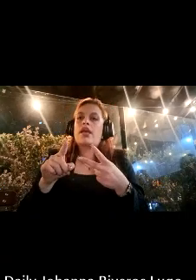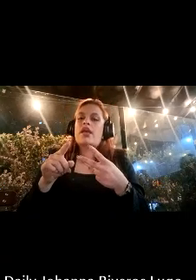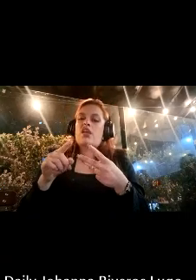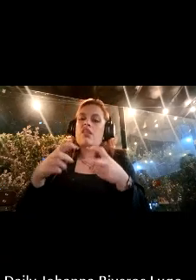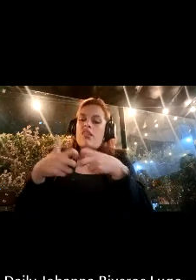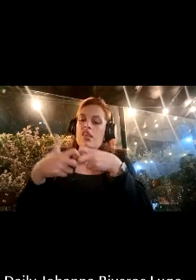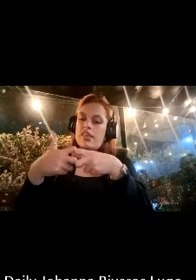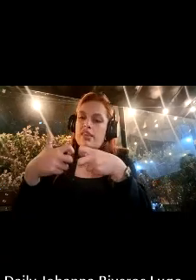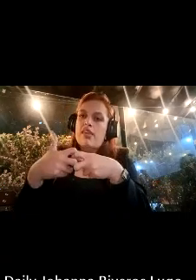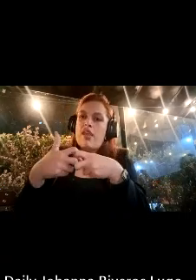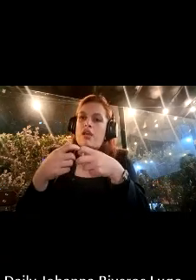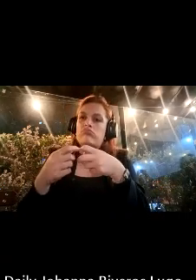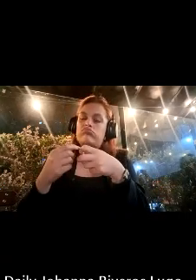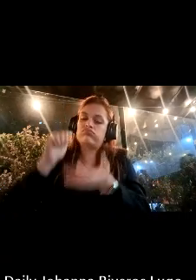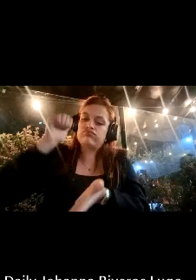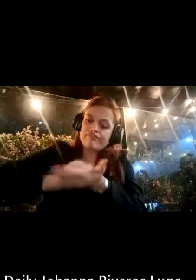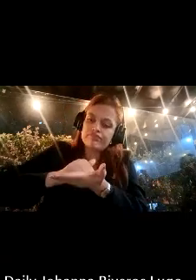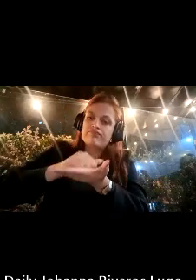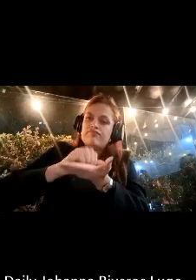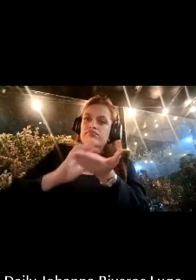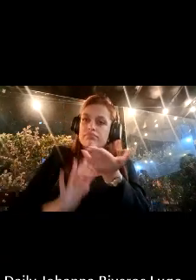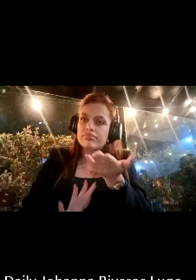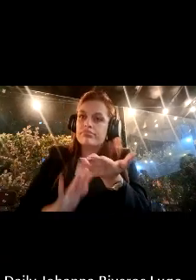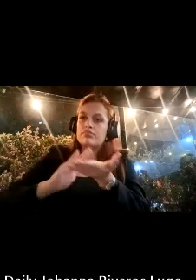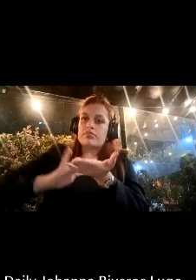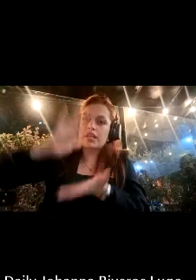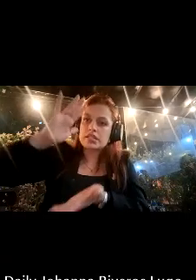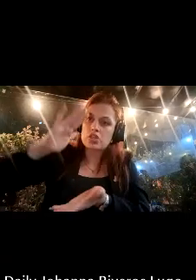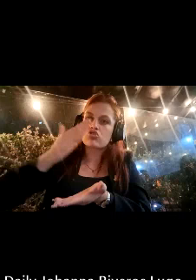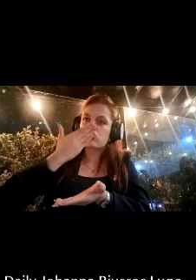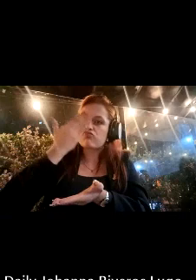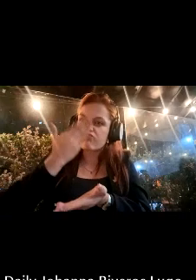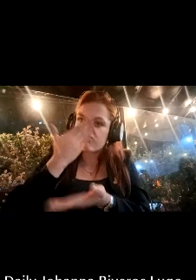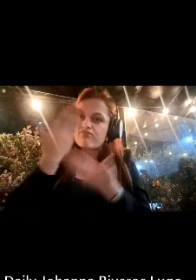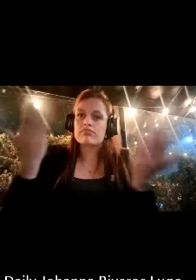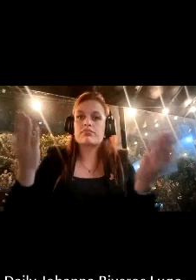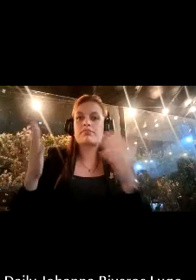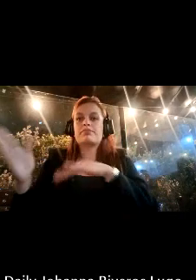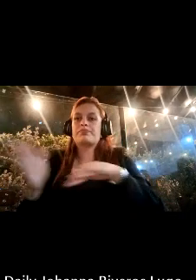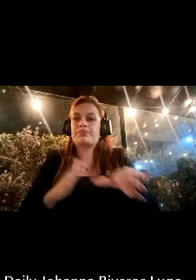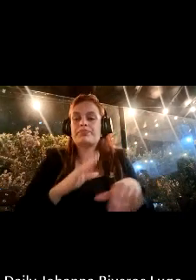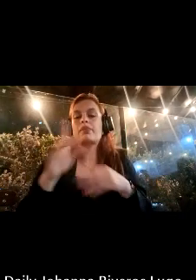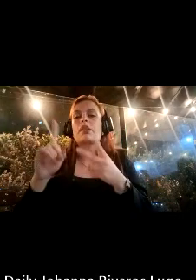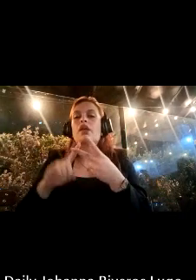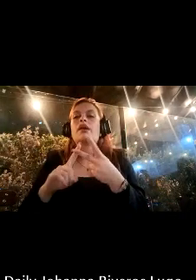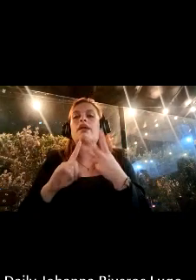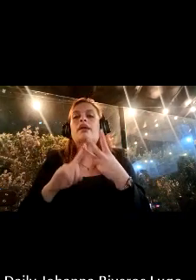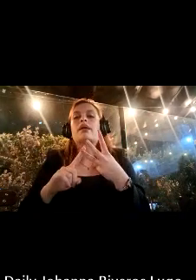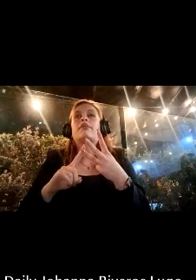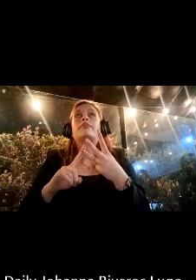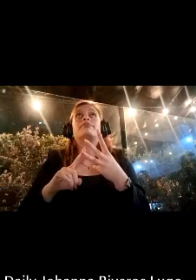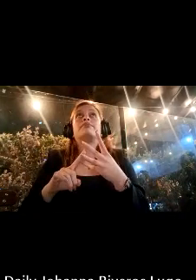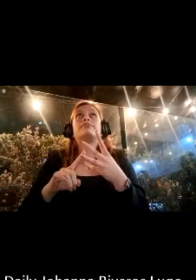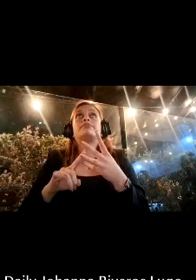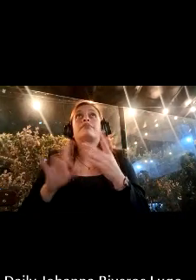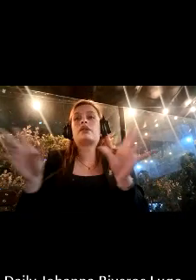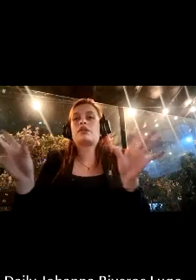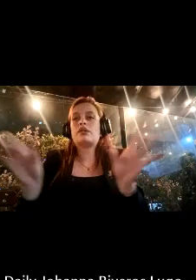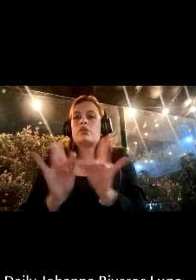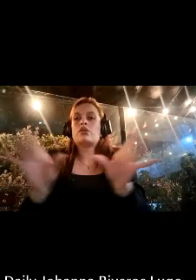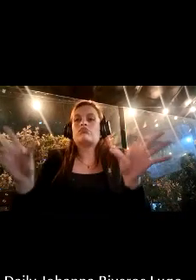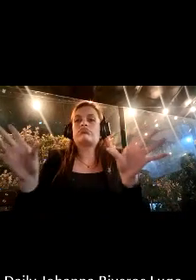fusión, la interacción de sus partículas y su configuración electrónica. La relatividad.